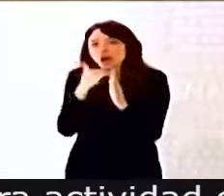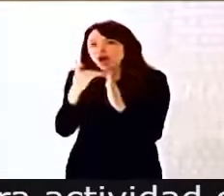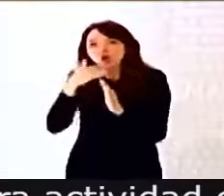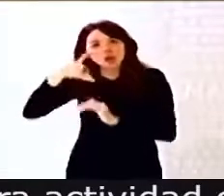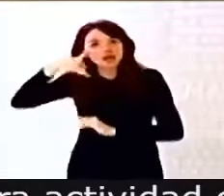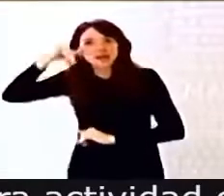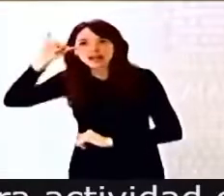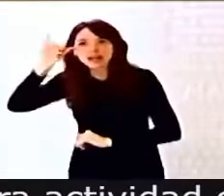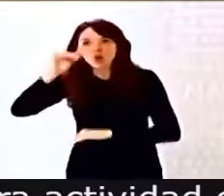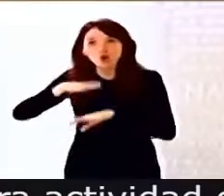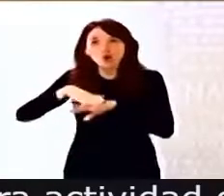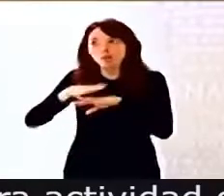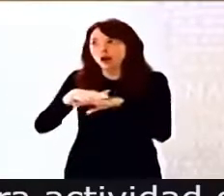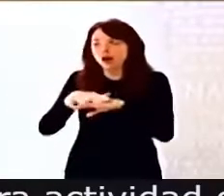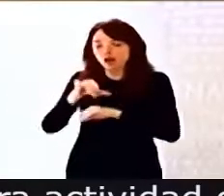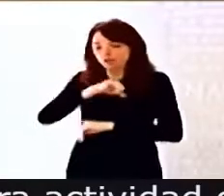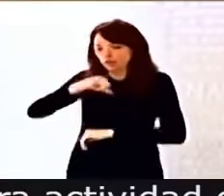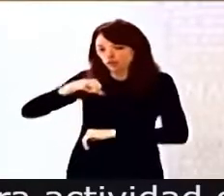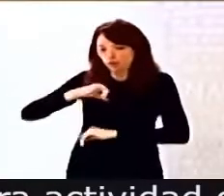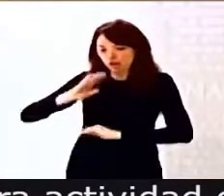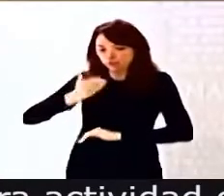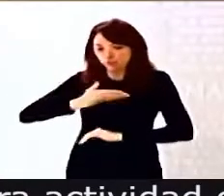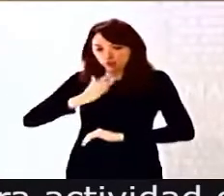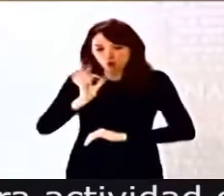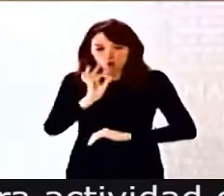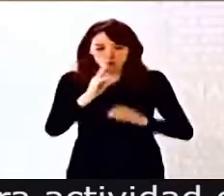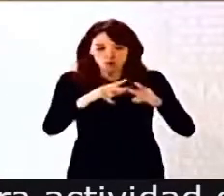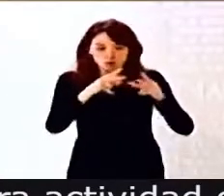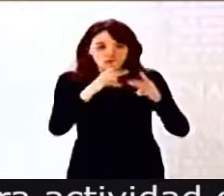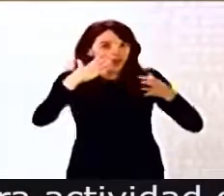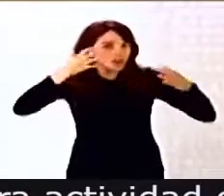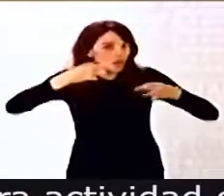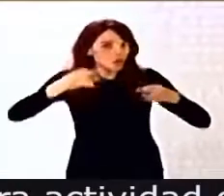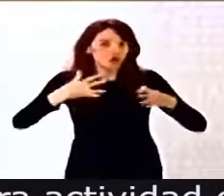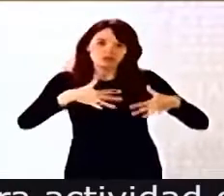riesgo en la esfera personal o social.